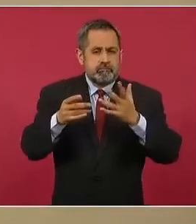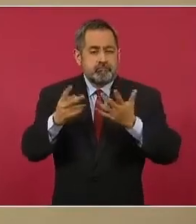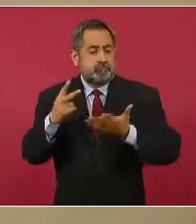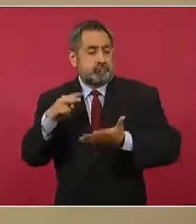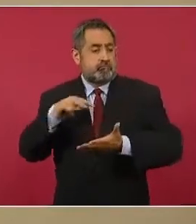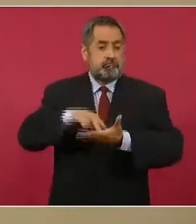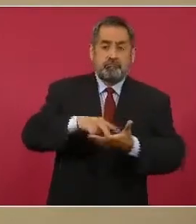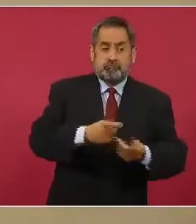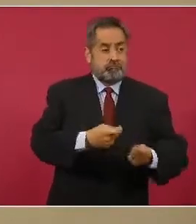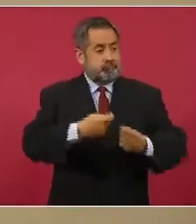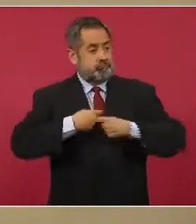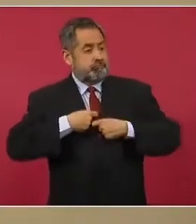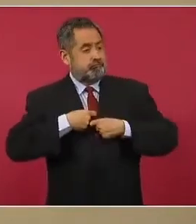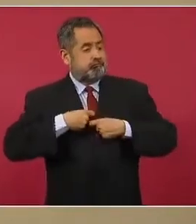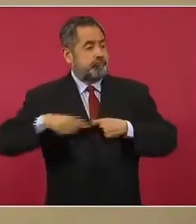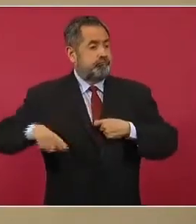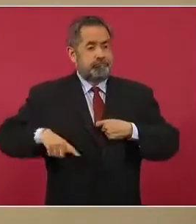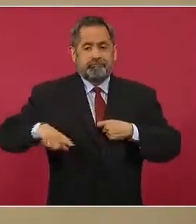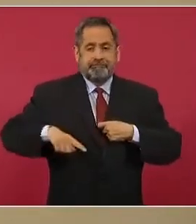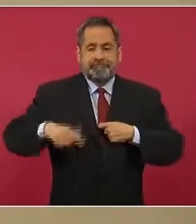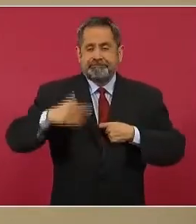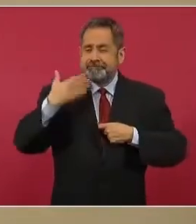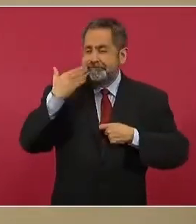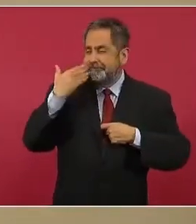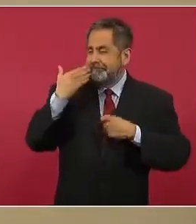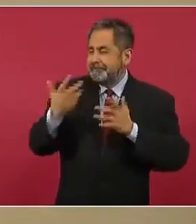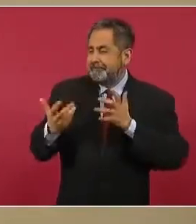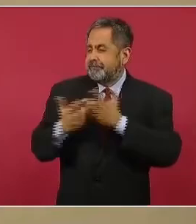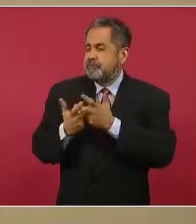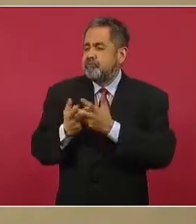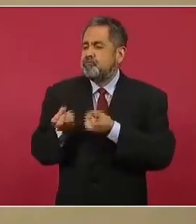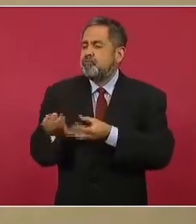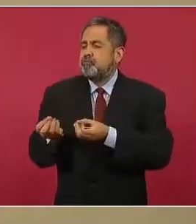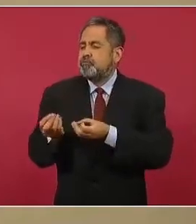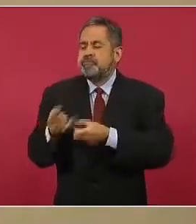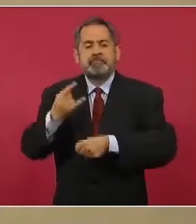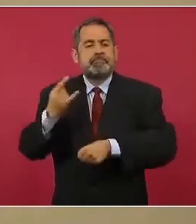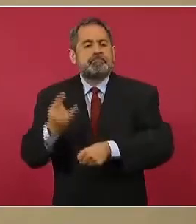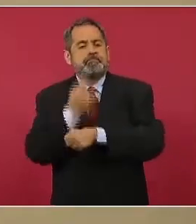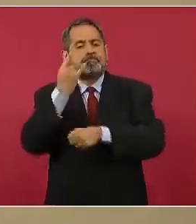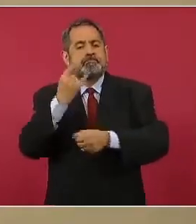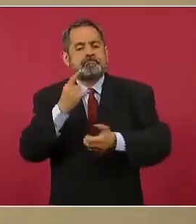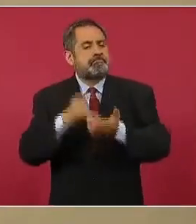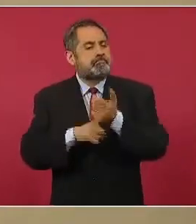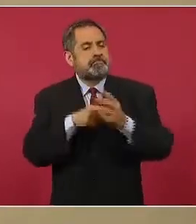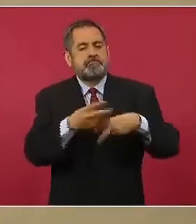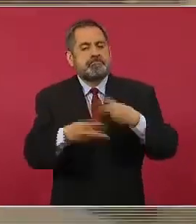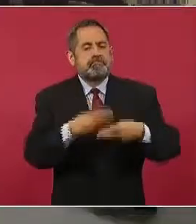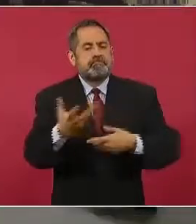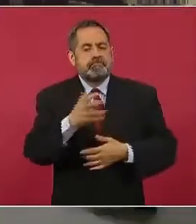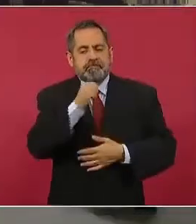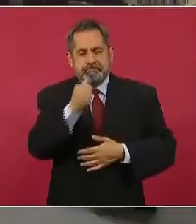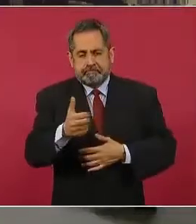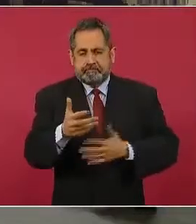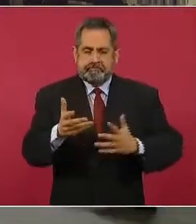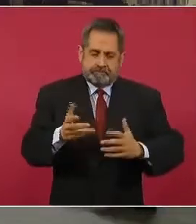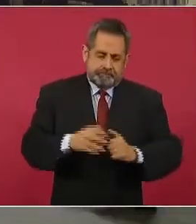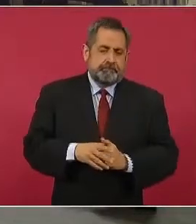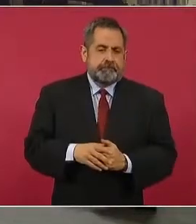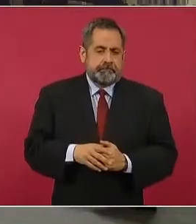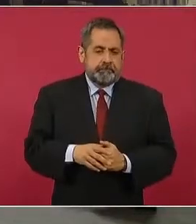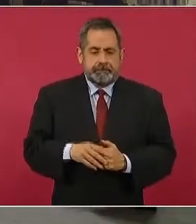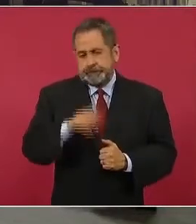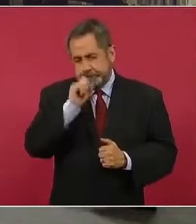Presidente, en un segundo tema, hablando de las nuevas generaciones, muchos de nosotros que somos entre millennials y a veces también los centennials,